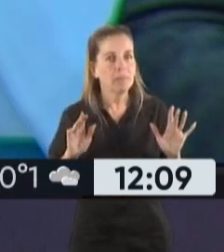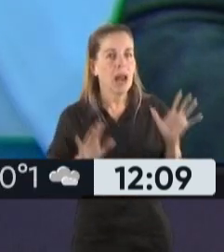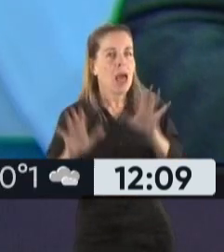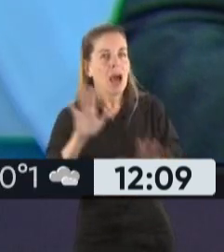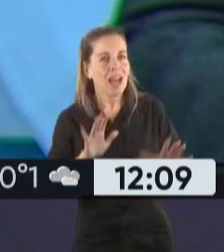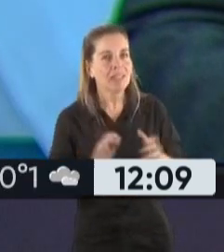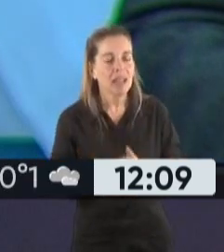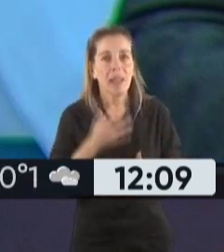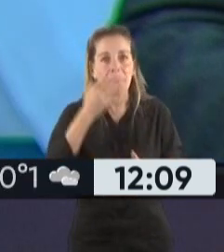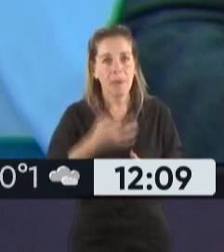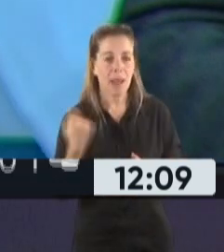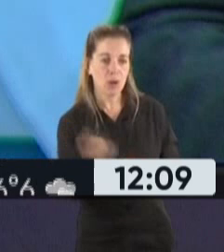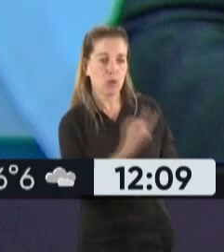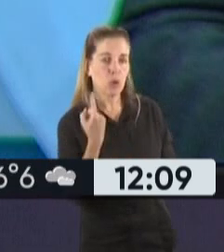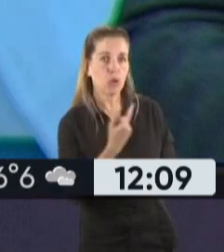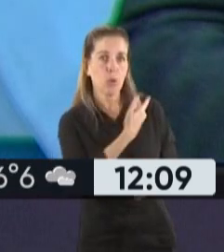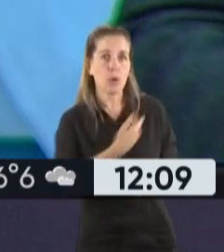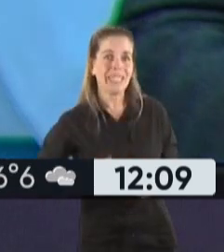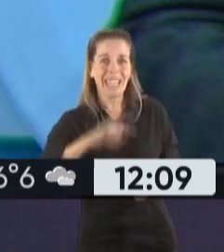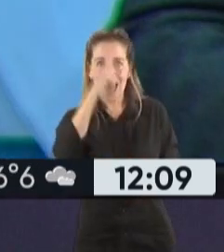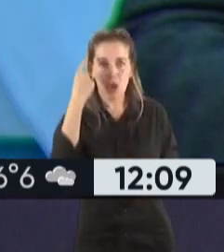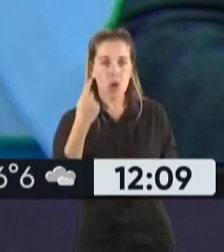La verdad es que nosotros, como Estado Nacional,